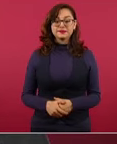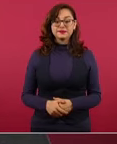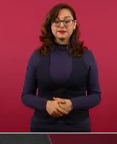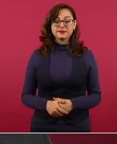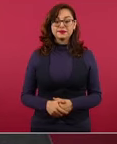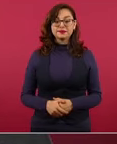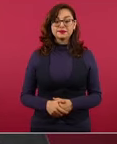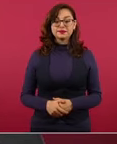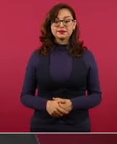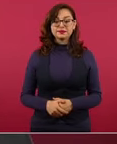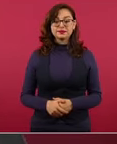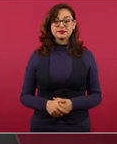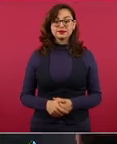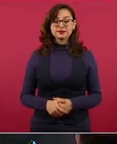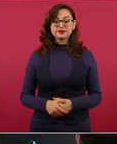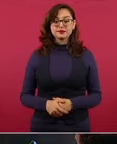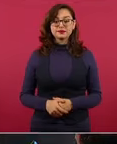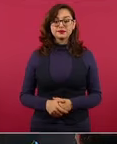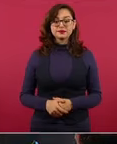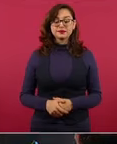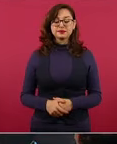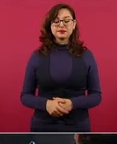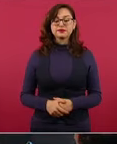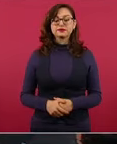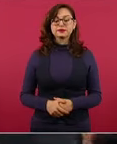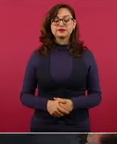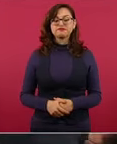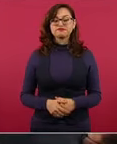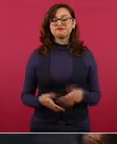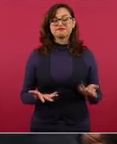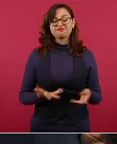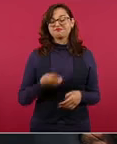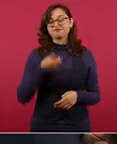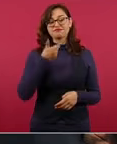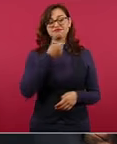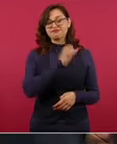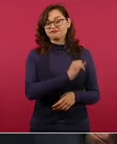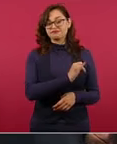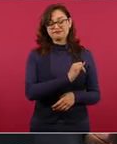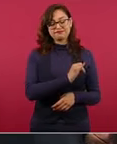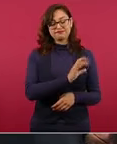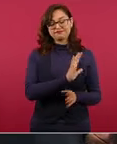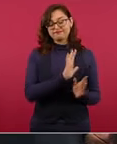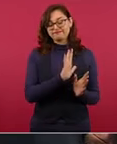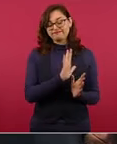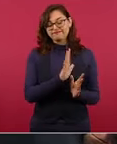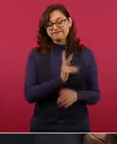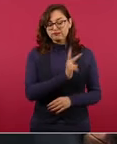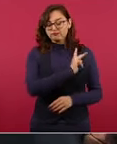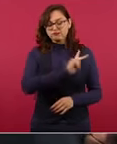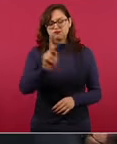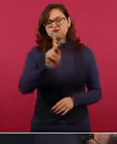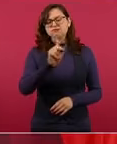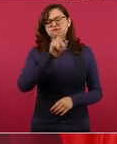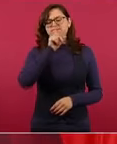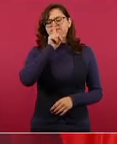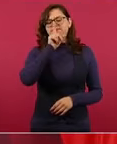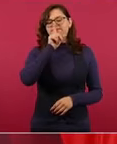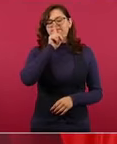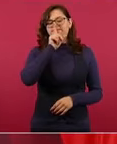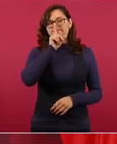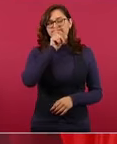d eeuu no todos pero sí